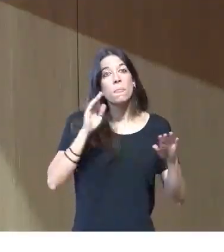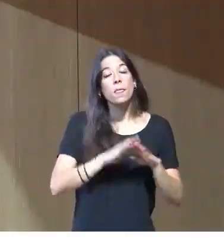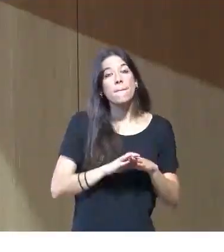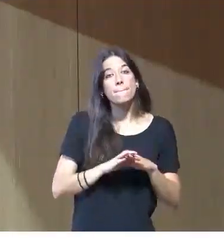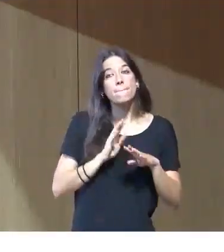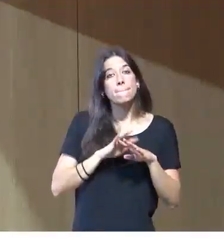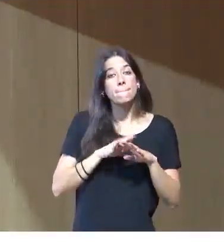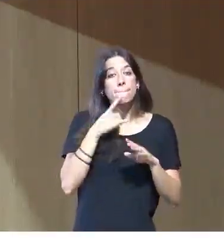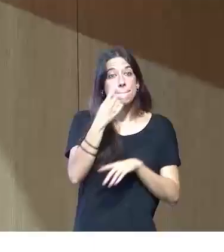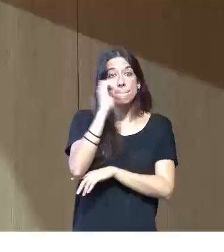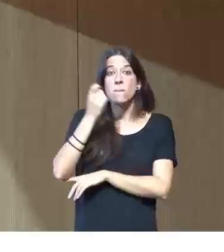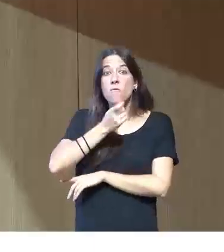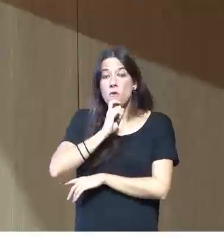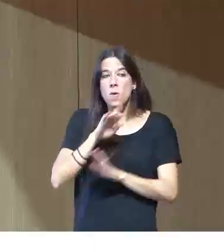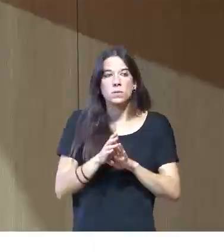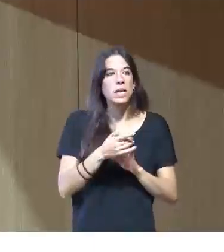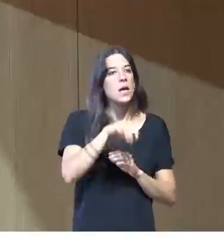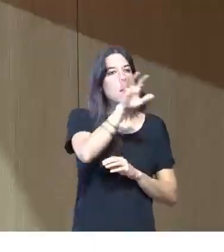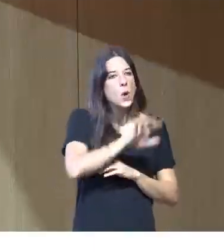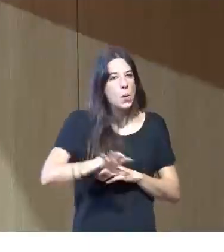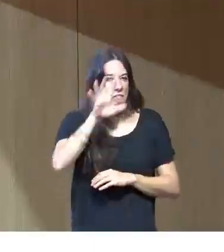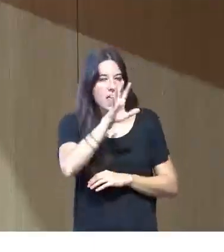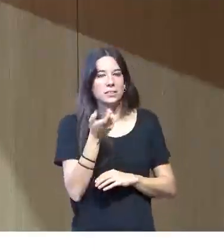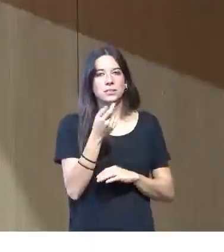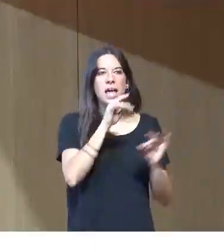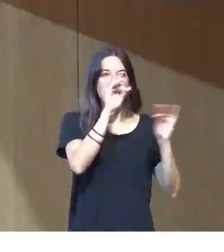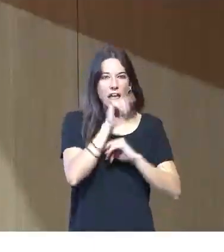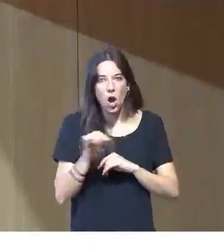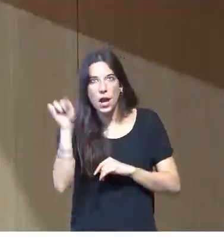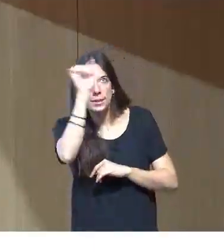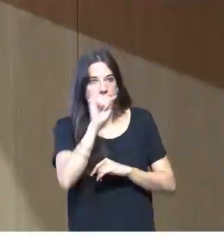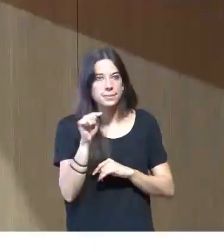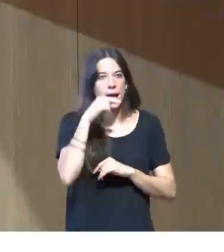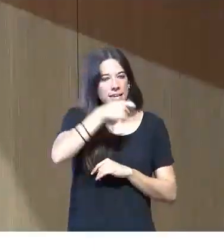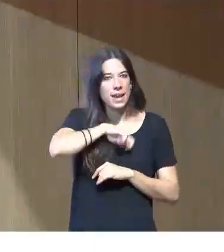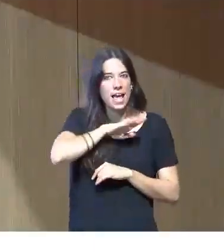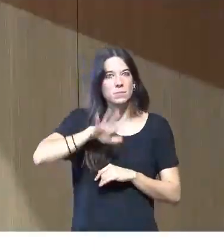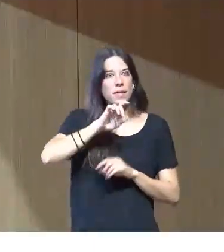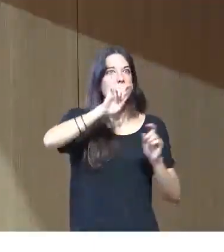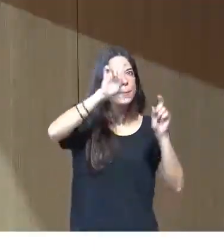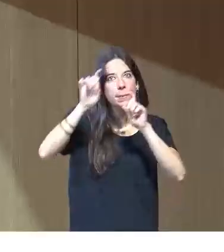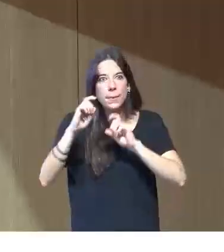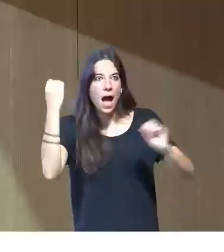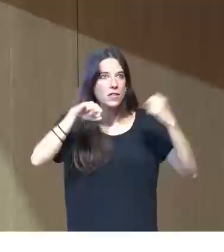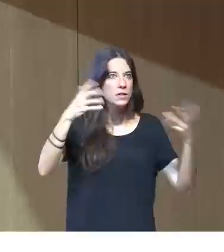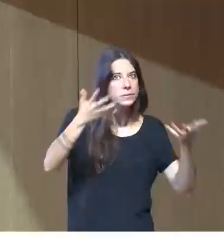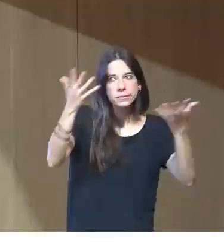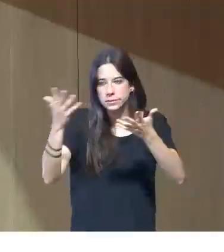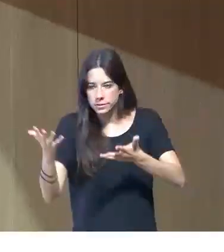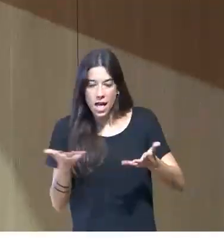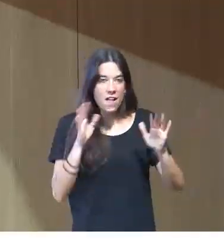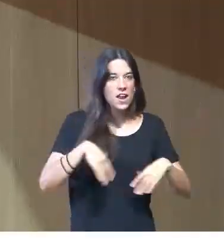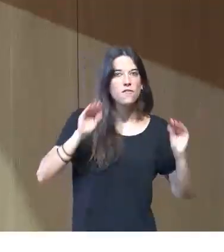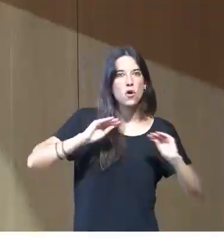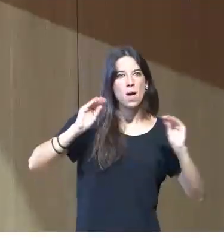hicimos acciones en todas y cada una de las provincias y de las regiones que teníamos en España y formamos y se pusieron sobre la mesa